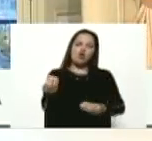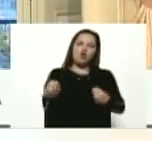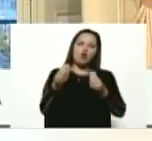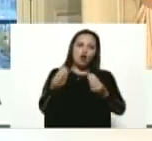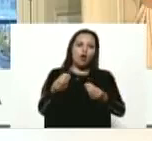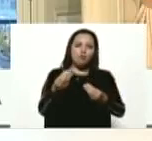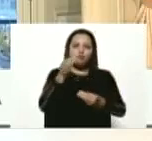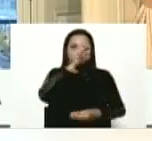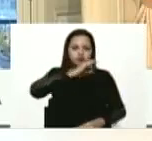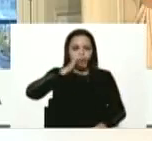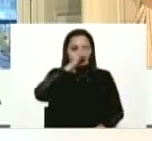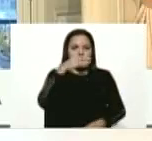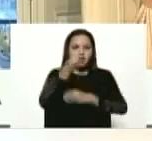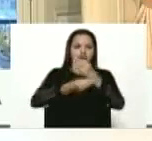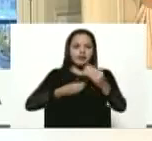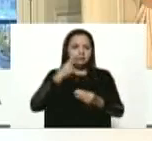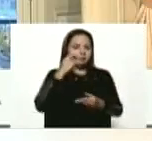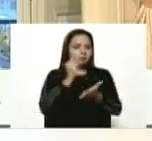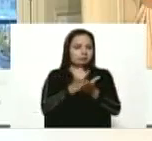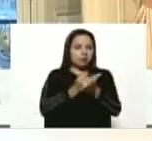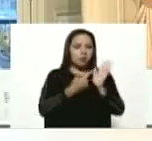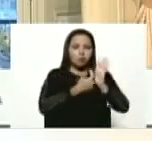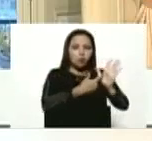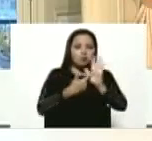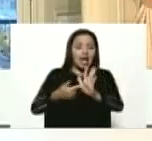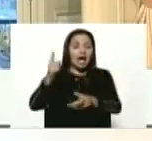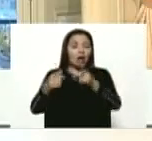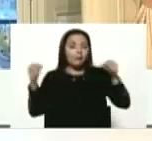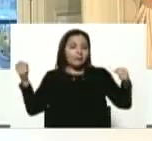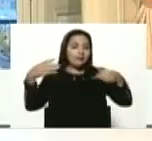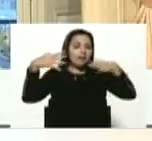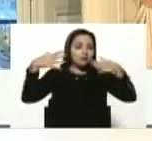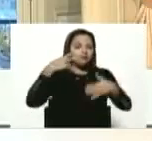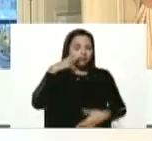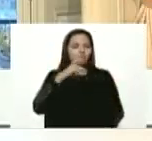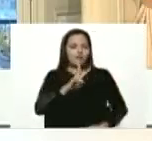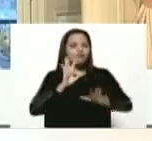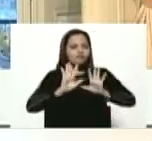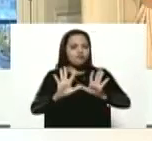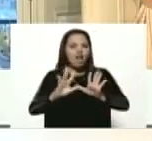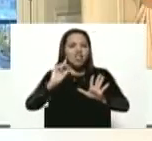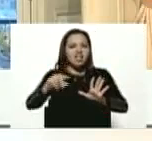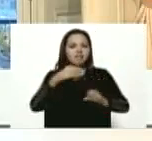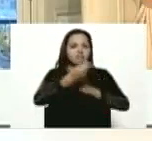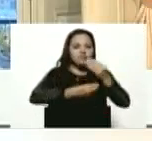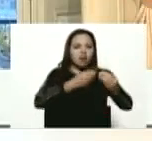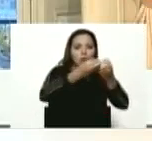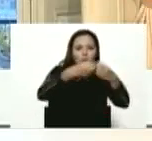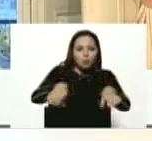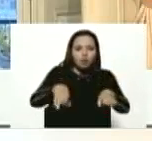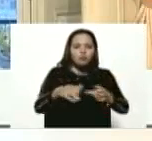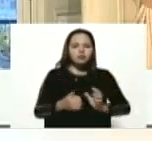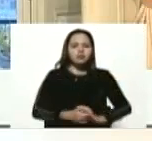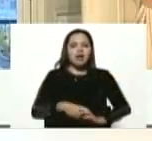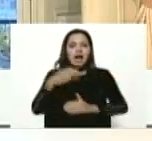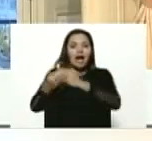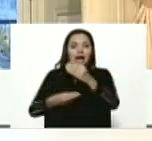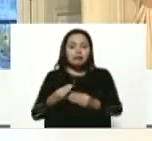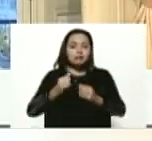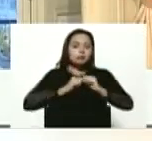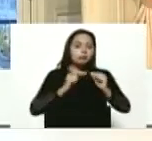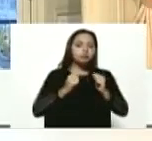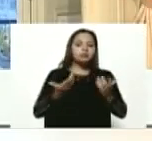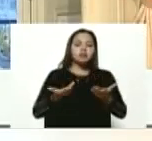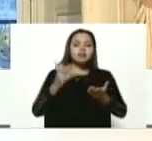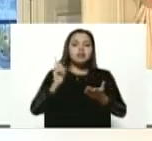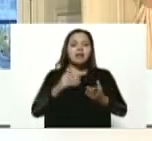cría porcina, no se pierdan, les voy a mostrar una cosa milagrosa. Ya vamos a ver también la producción de huevos, la producción avícola. Y para